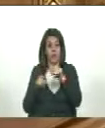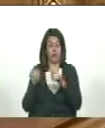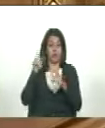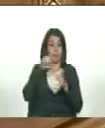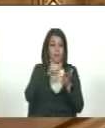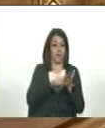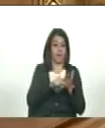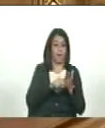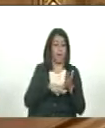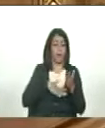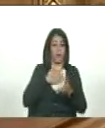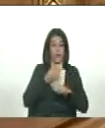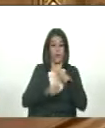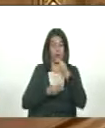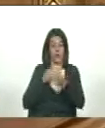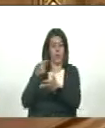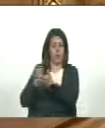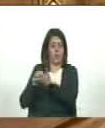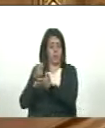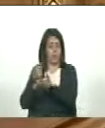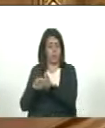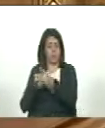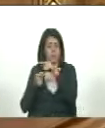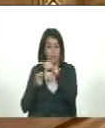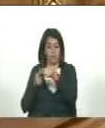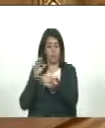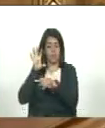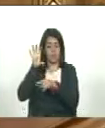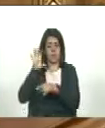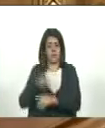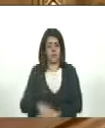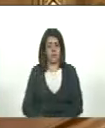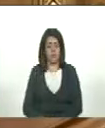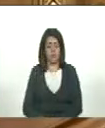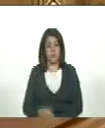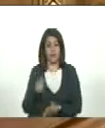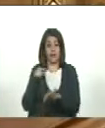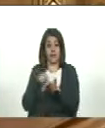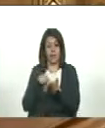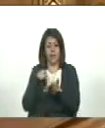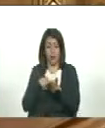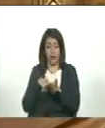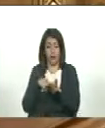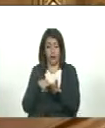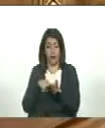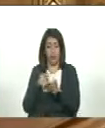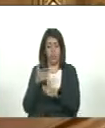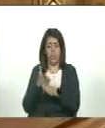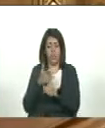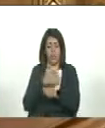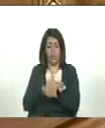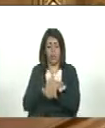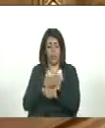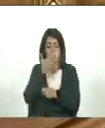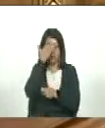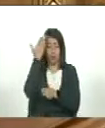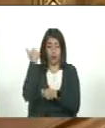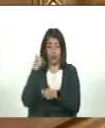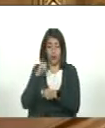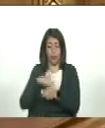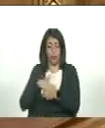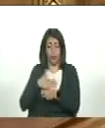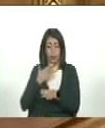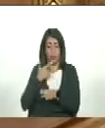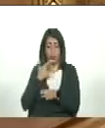función de la capacidad de pago del país. Y el endeudamiento, antes que se me vaya a olvidar,